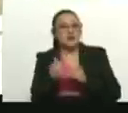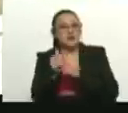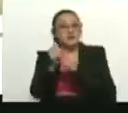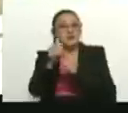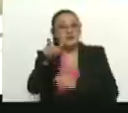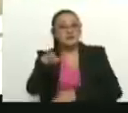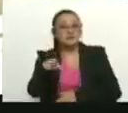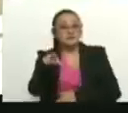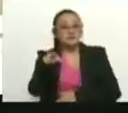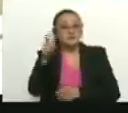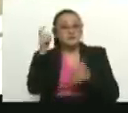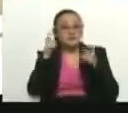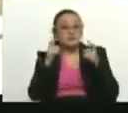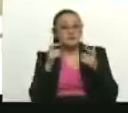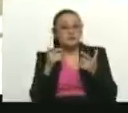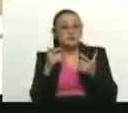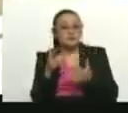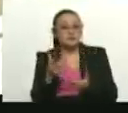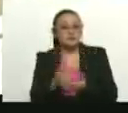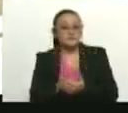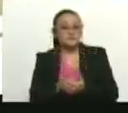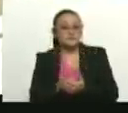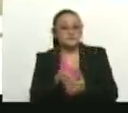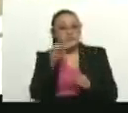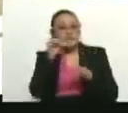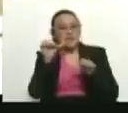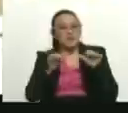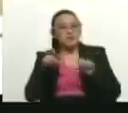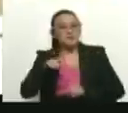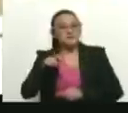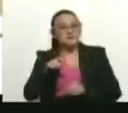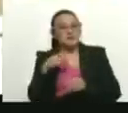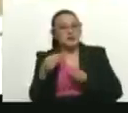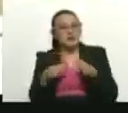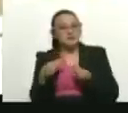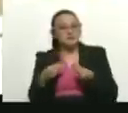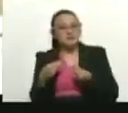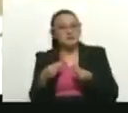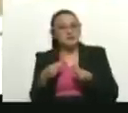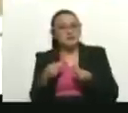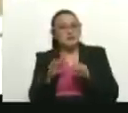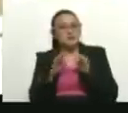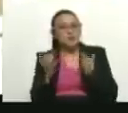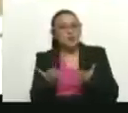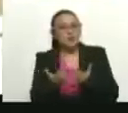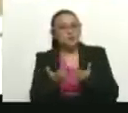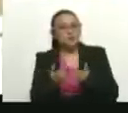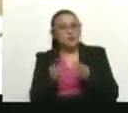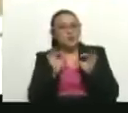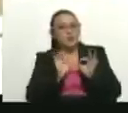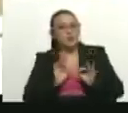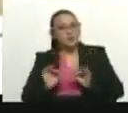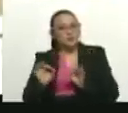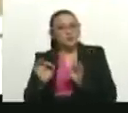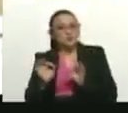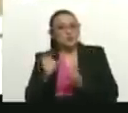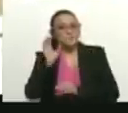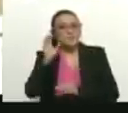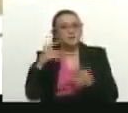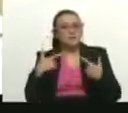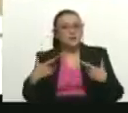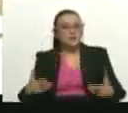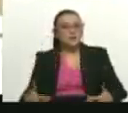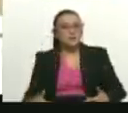fundador. Comandante Hugo Chávez hablaba de la necesidad de construir un mundo de justos, una patria humana.